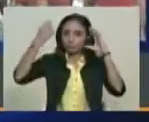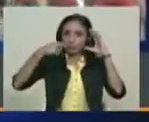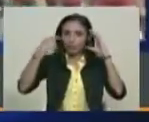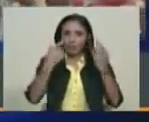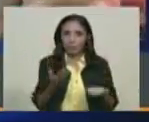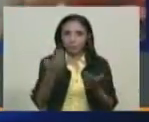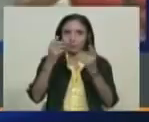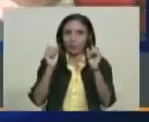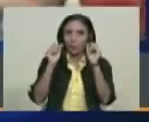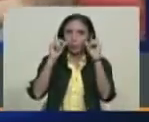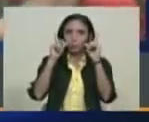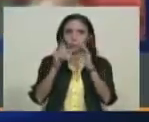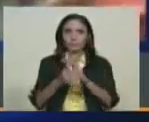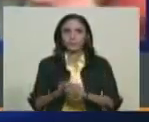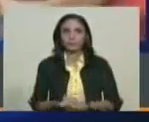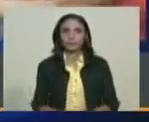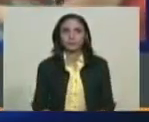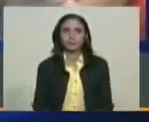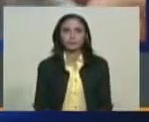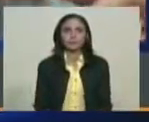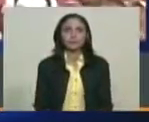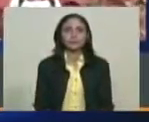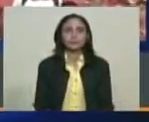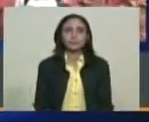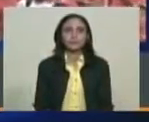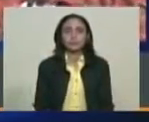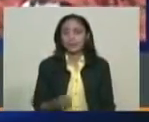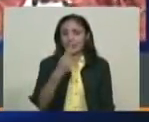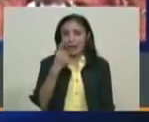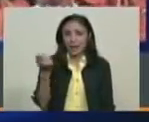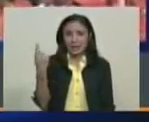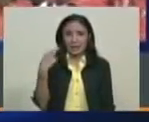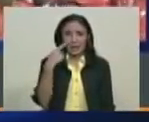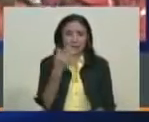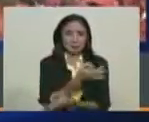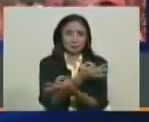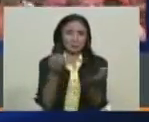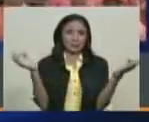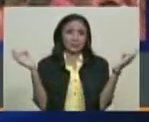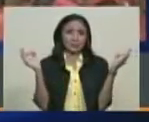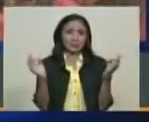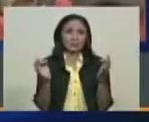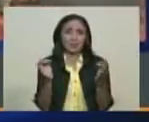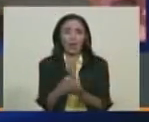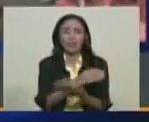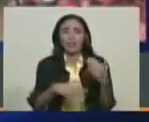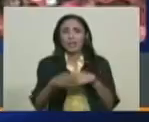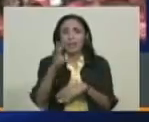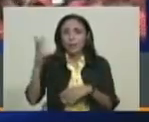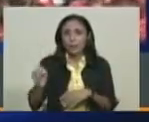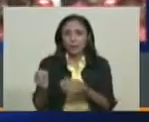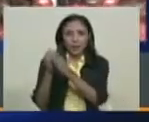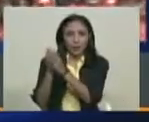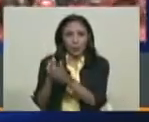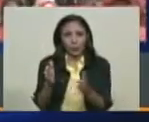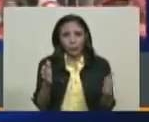me impresiona. Pero ayer cubrieron prácticamente desde el muro de Petare,